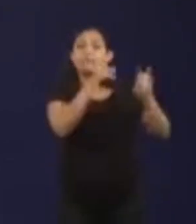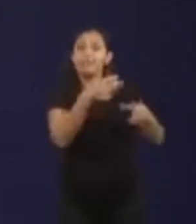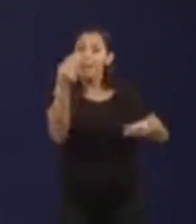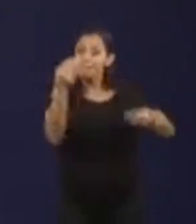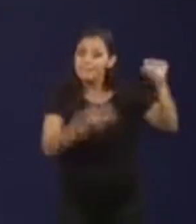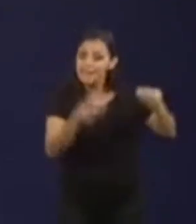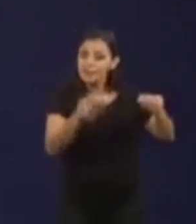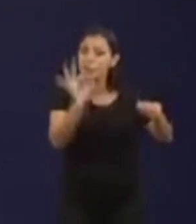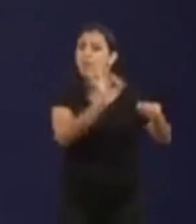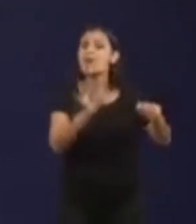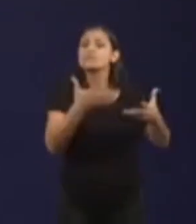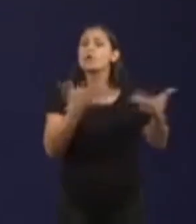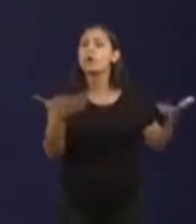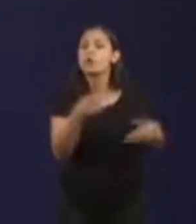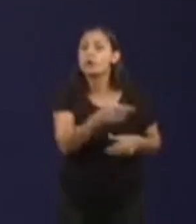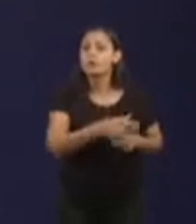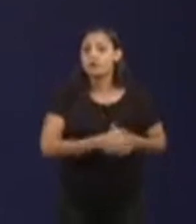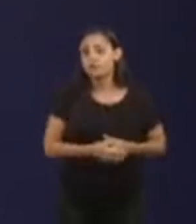de